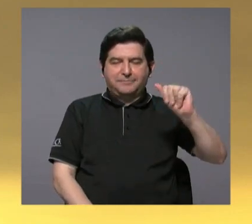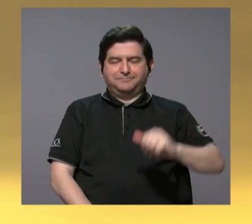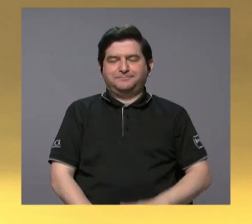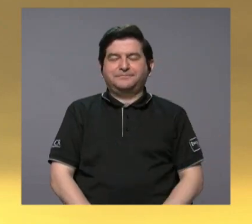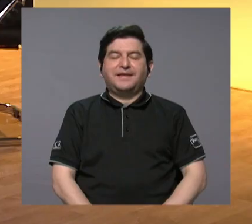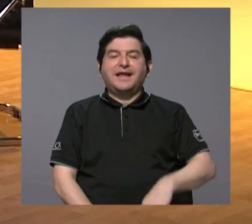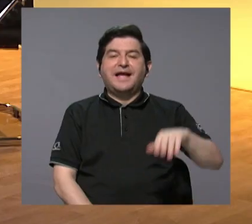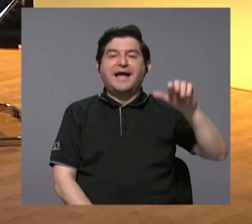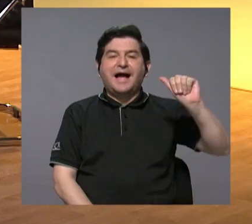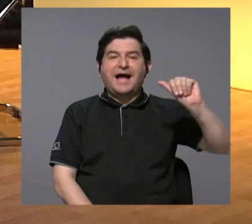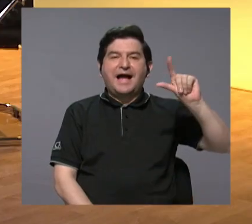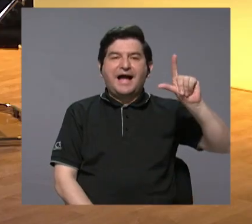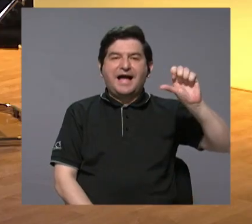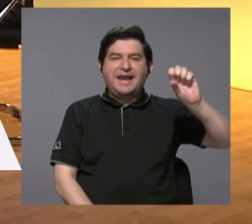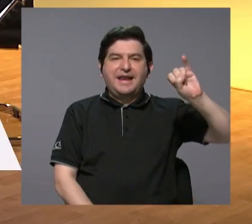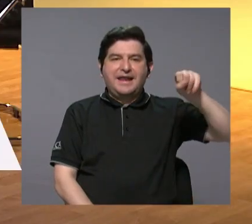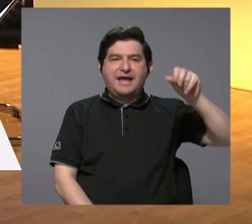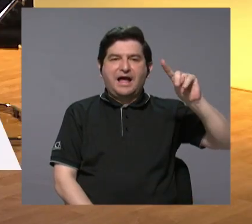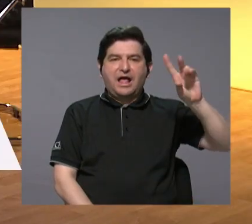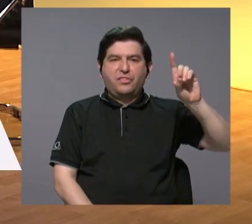don Alejandro